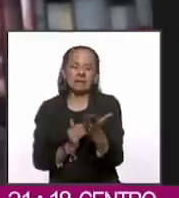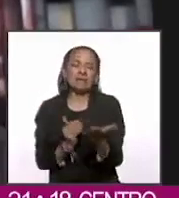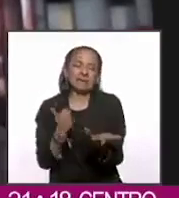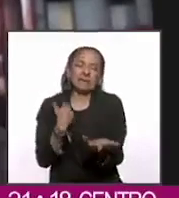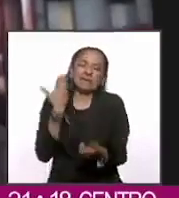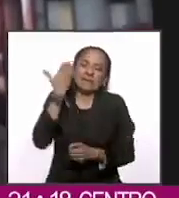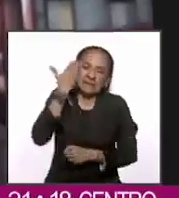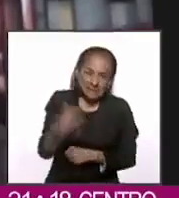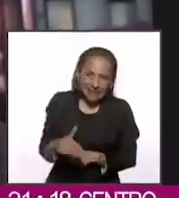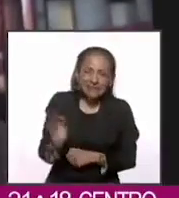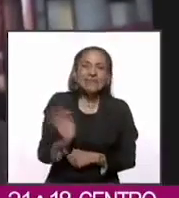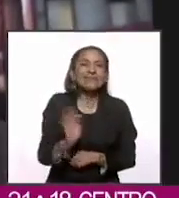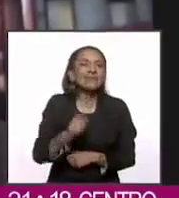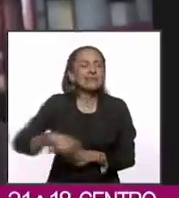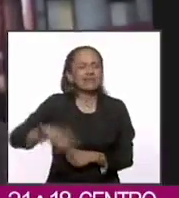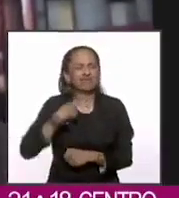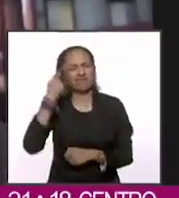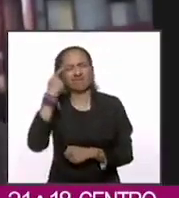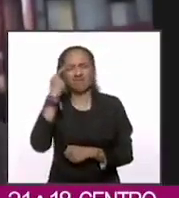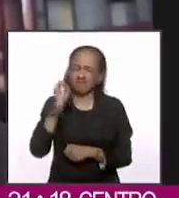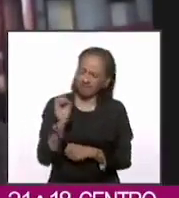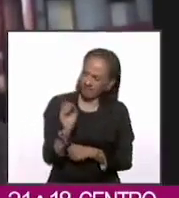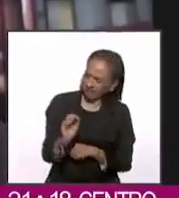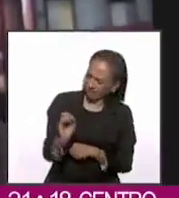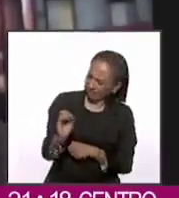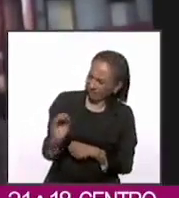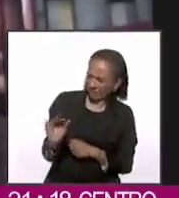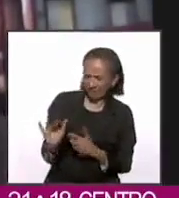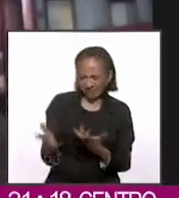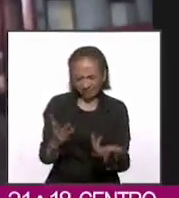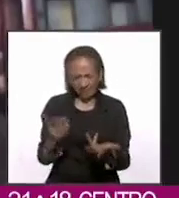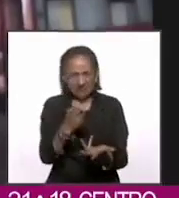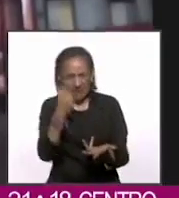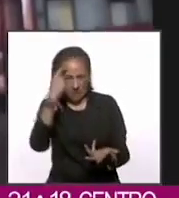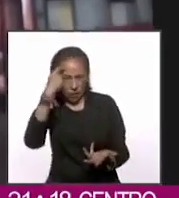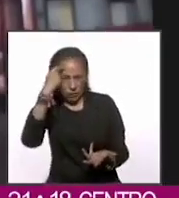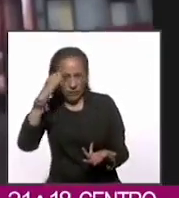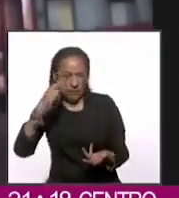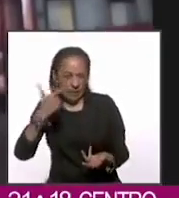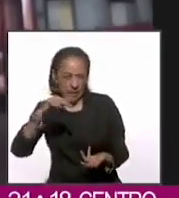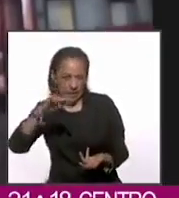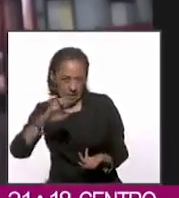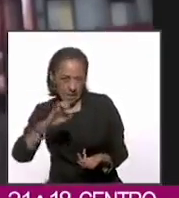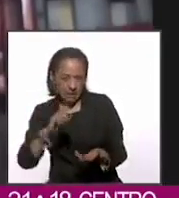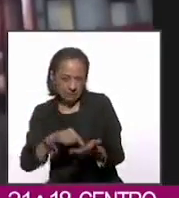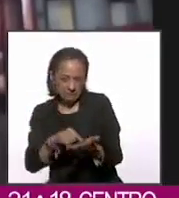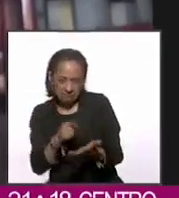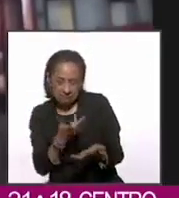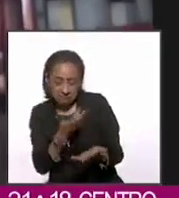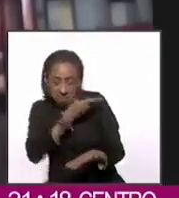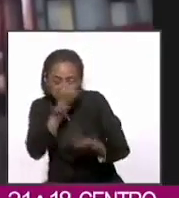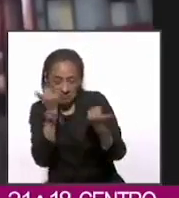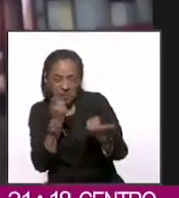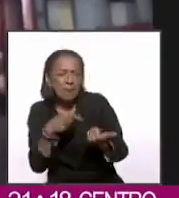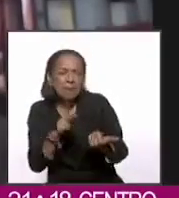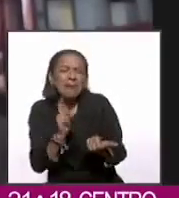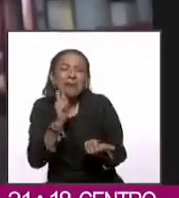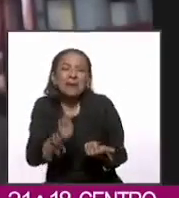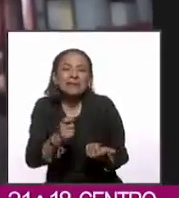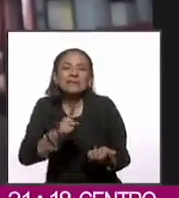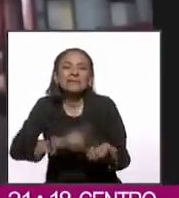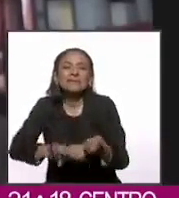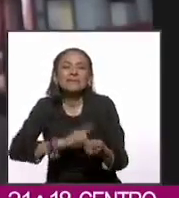no se tiene mucha referencia respecto a qué es lo que mide el coeficiente de Gini, pero bueno, lo que podremos ver es que básicamente nos coloca pues